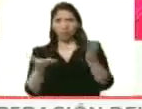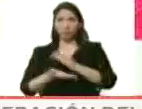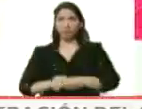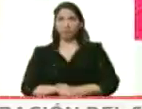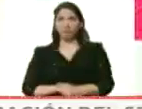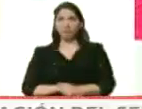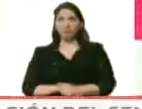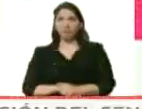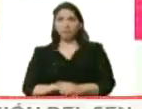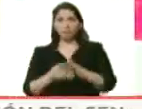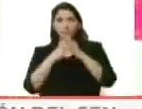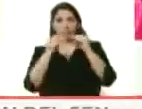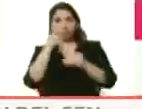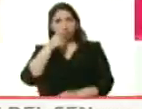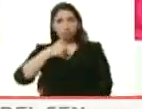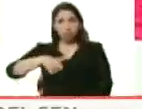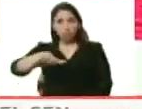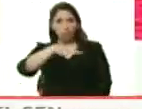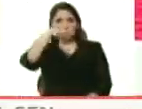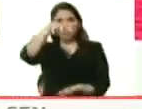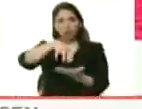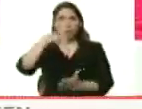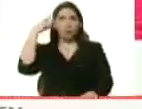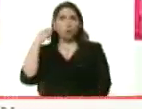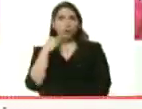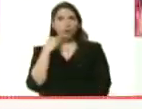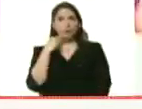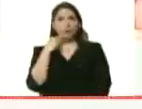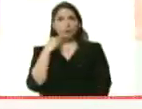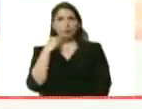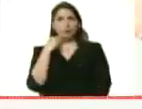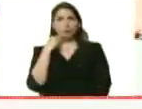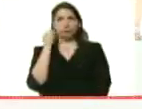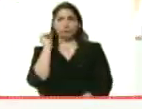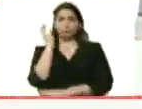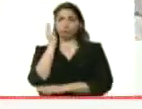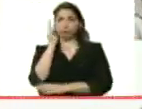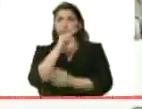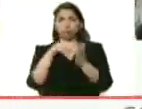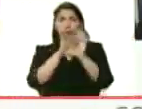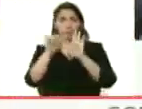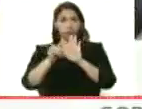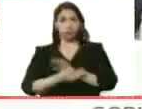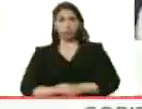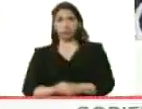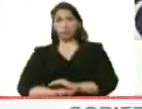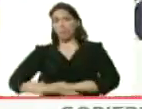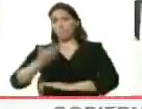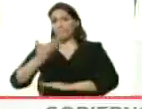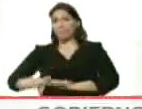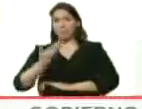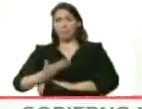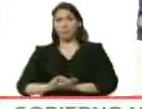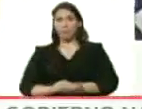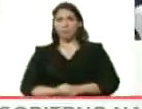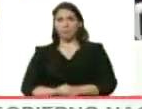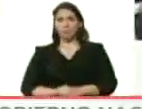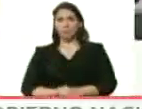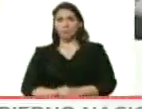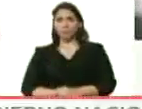de parte del pueblo del estado Bolívar, la plenipotenciaria Asamblea Nacional